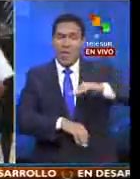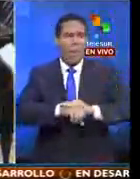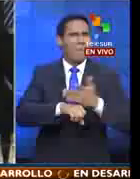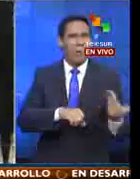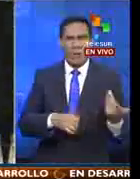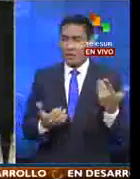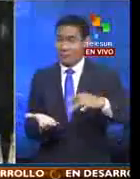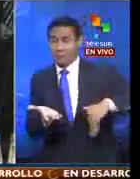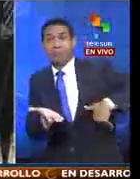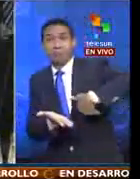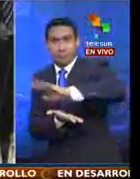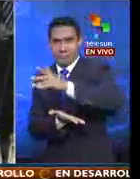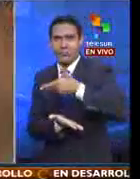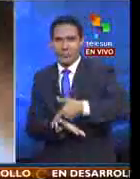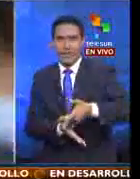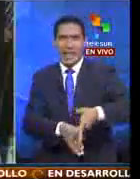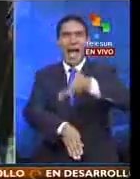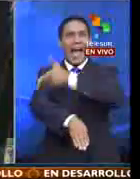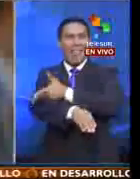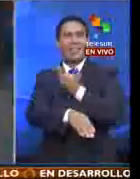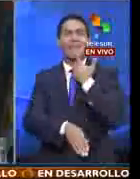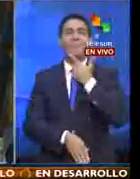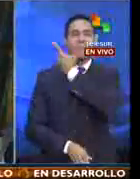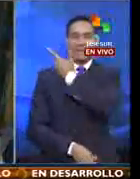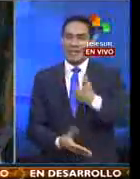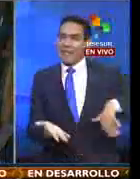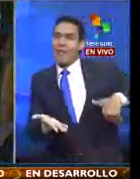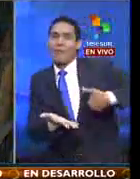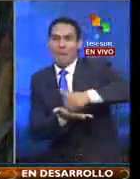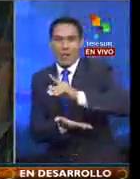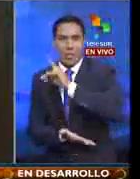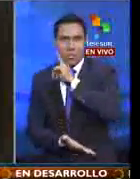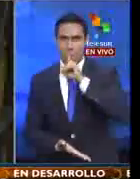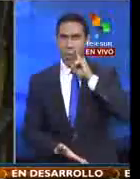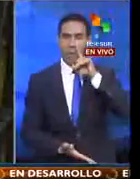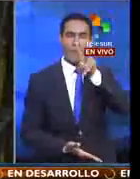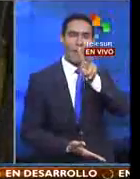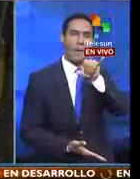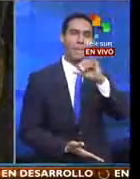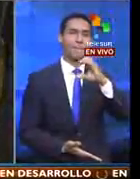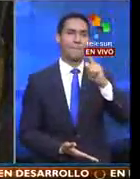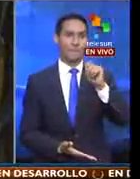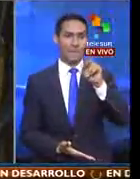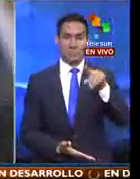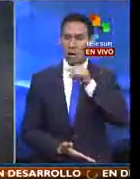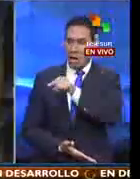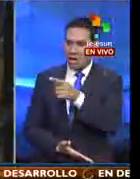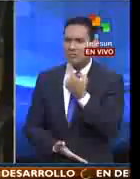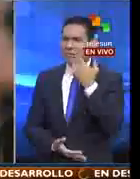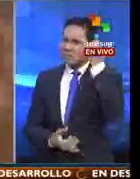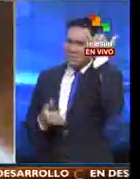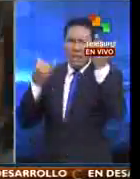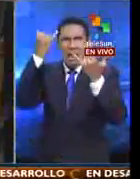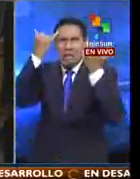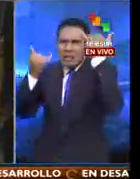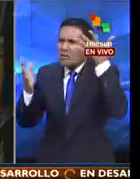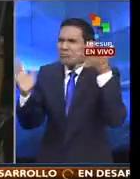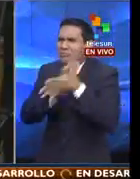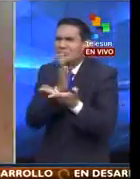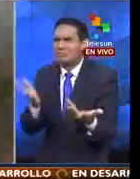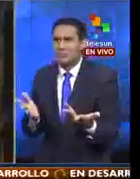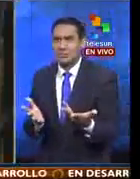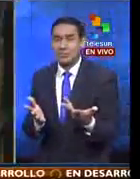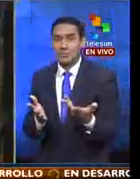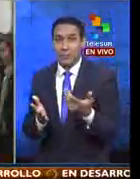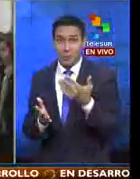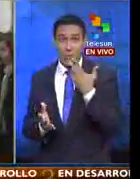que fue destituido el anterior mandatario Víctor Yanukovych. Yanukovych había propuesto